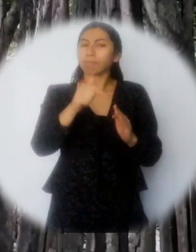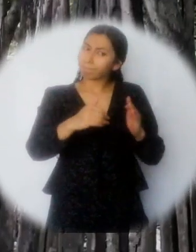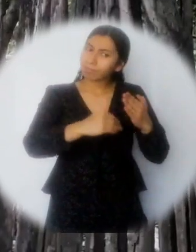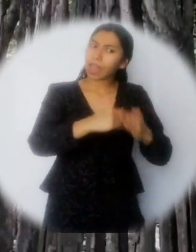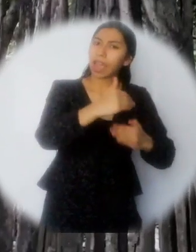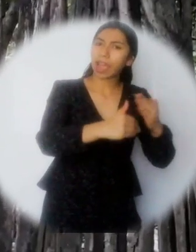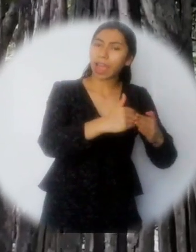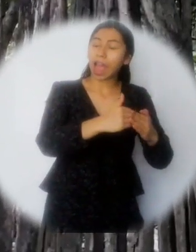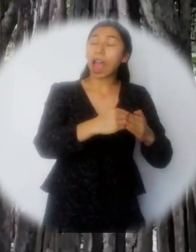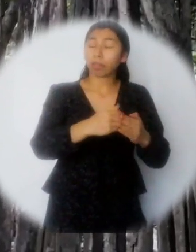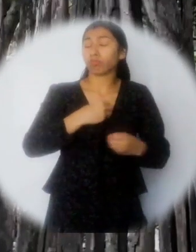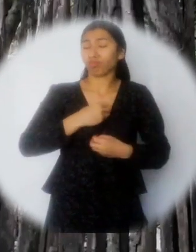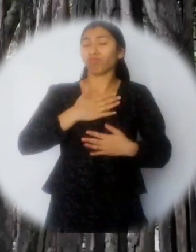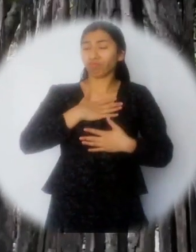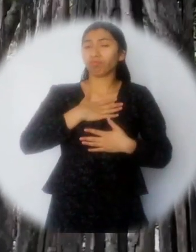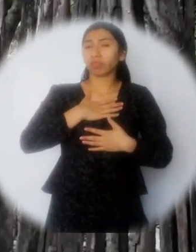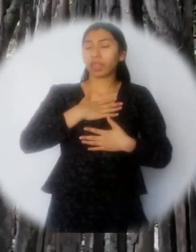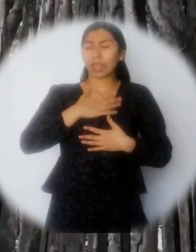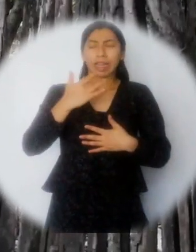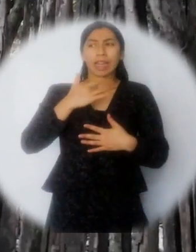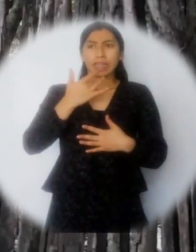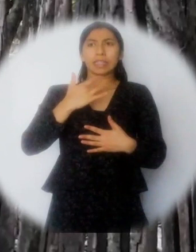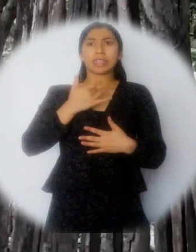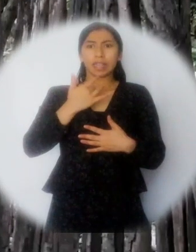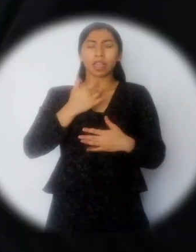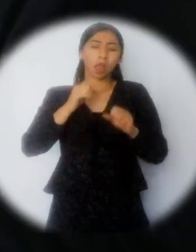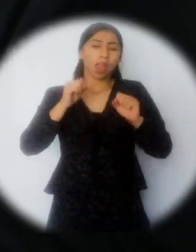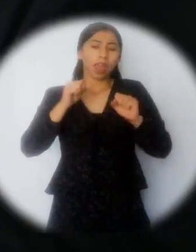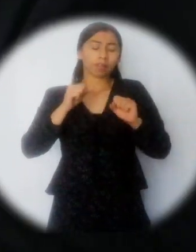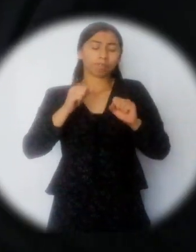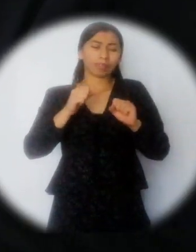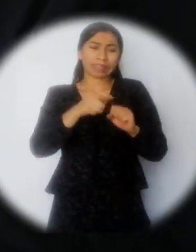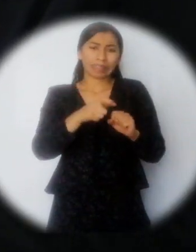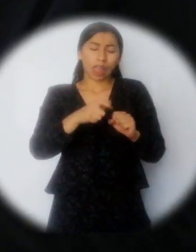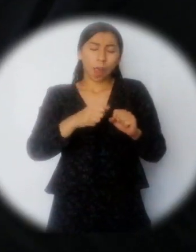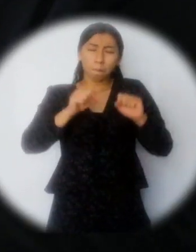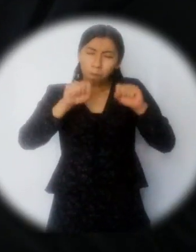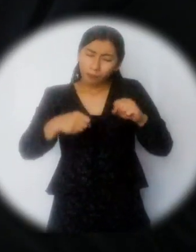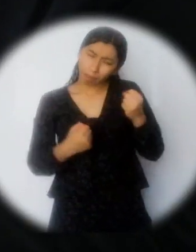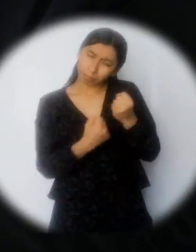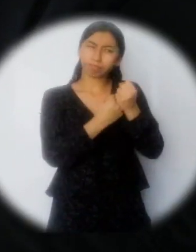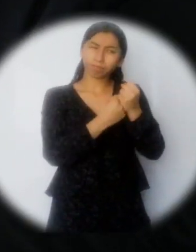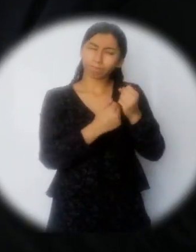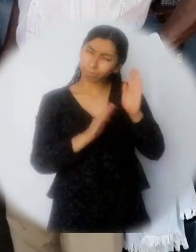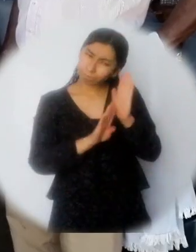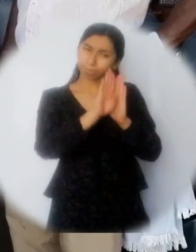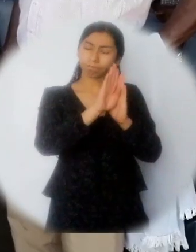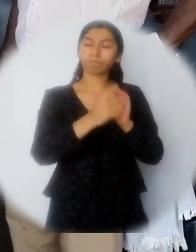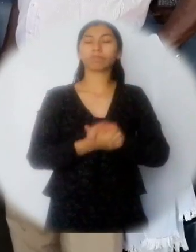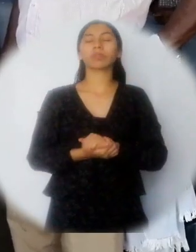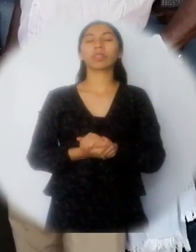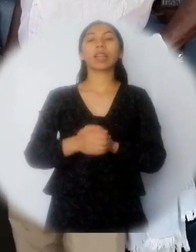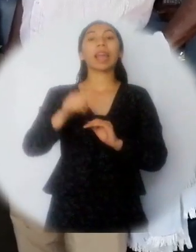proceso la oportunidad de surgir después del conflicto armado. Con esta formalización se avanza en la segunda fase para